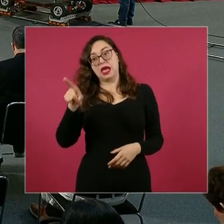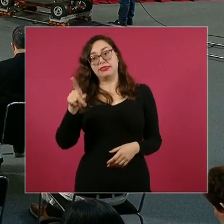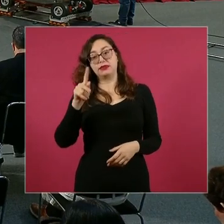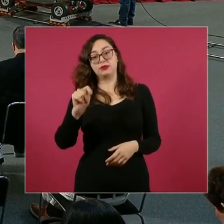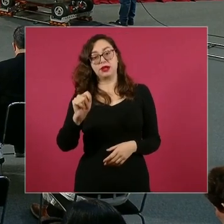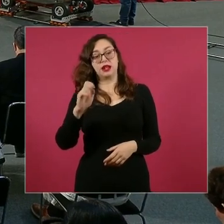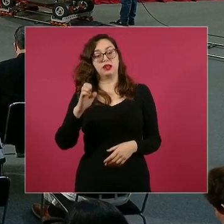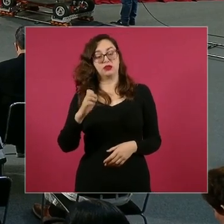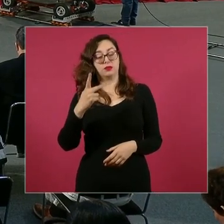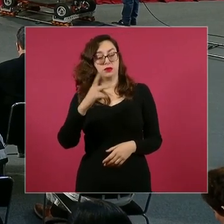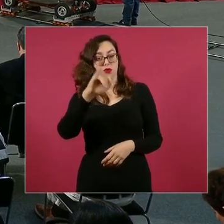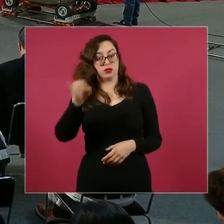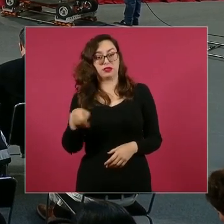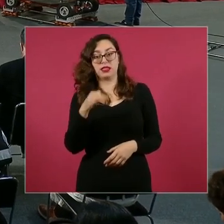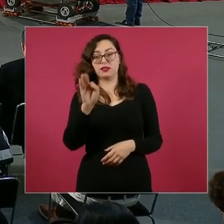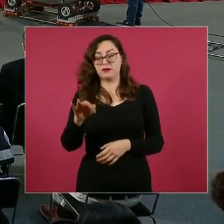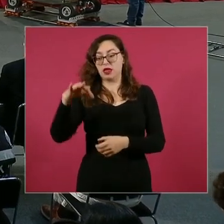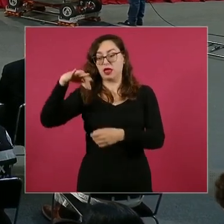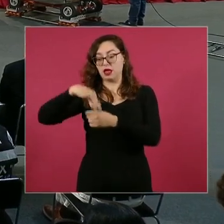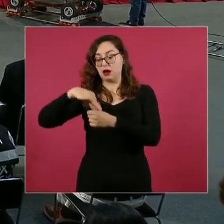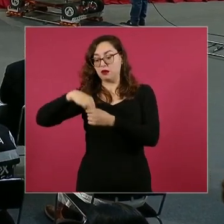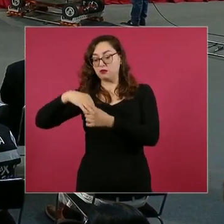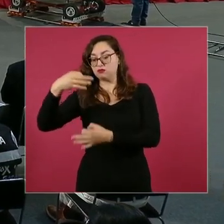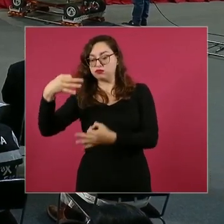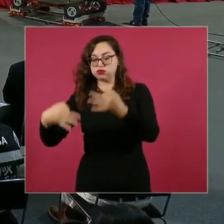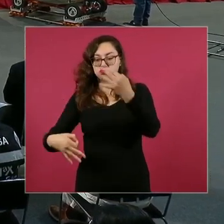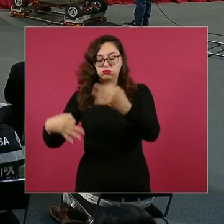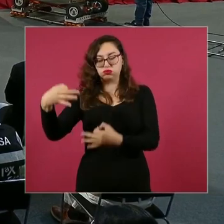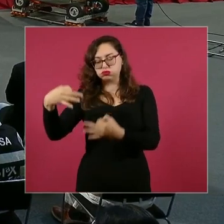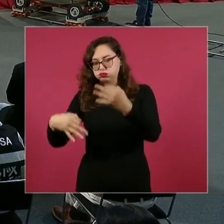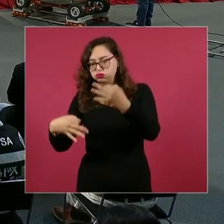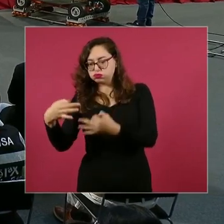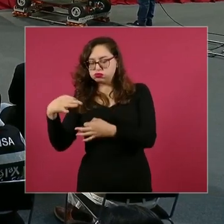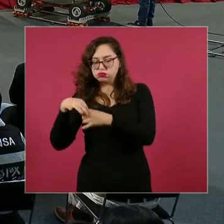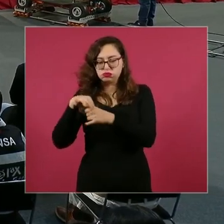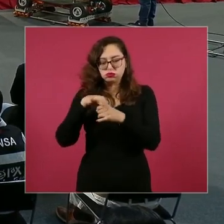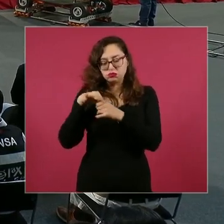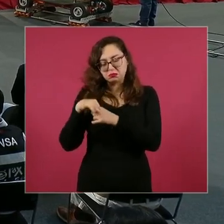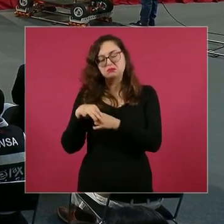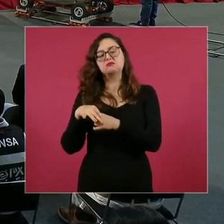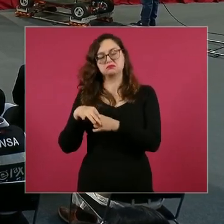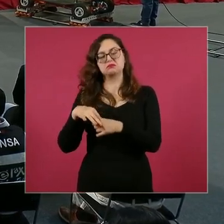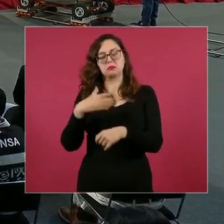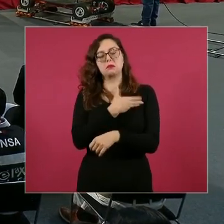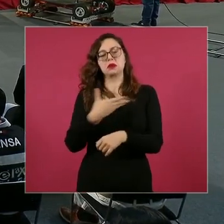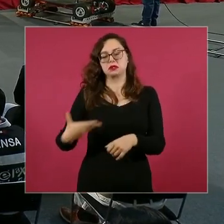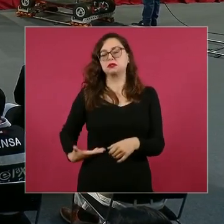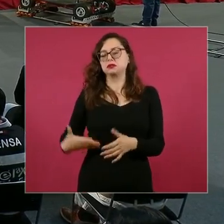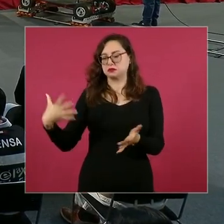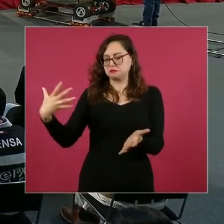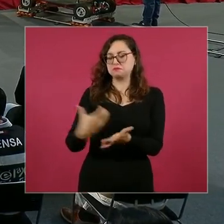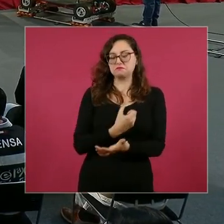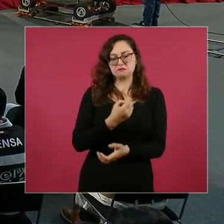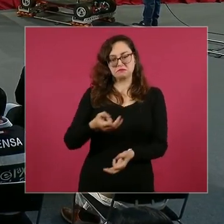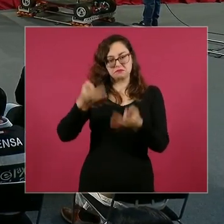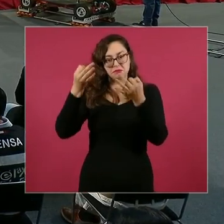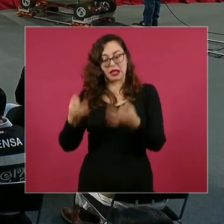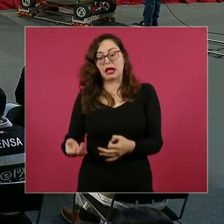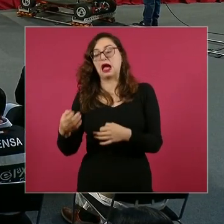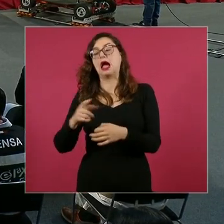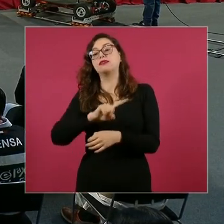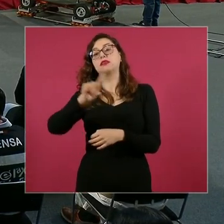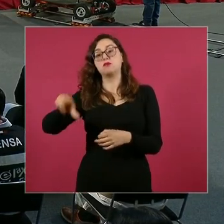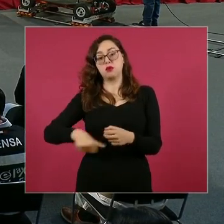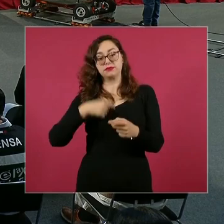presidencial esta semana comenzó a desechar las impugnaciones contra la elección de legisladores eh senadores